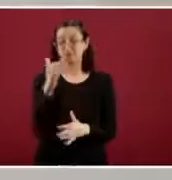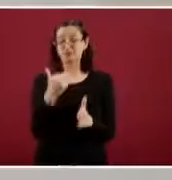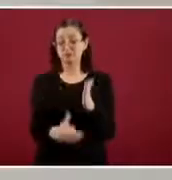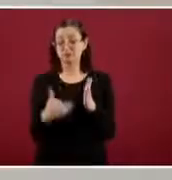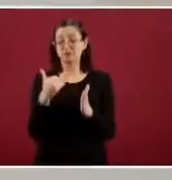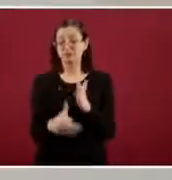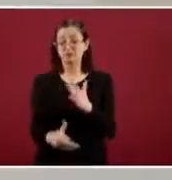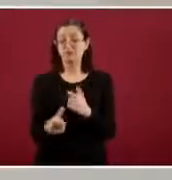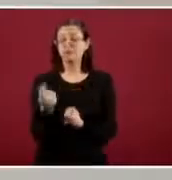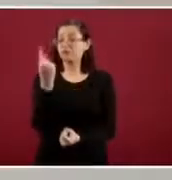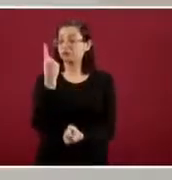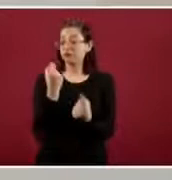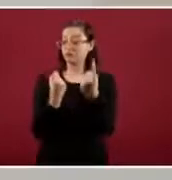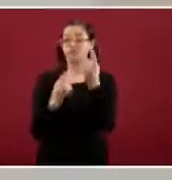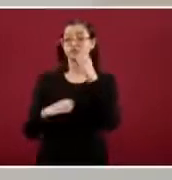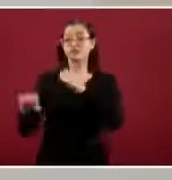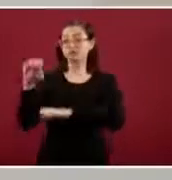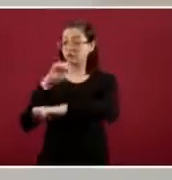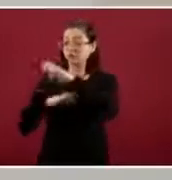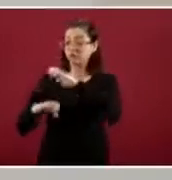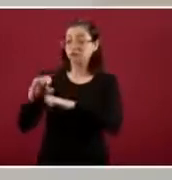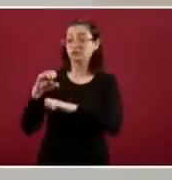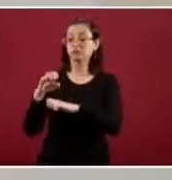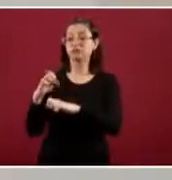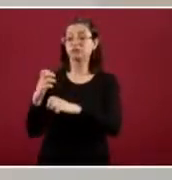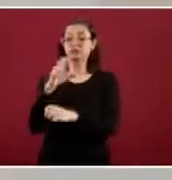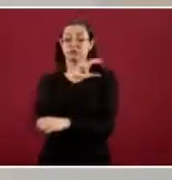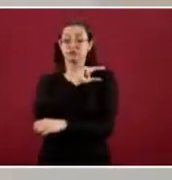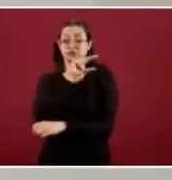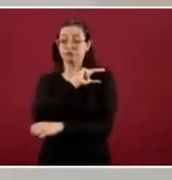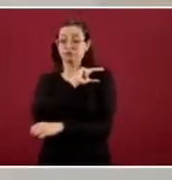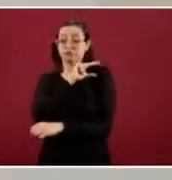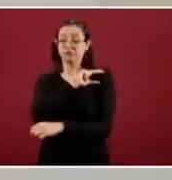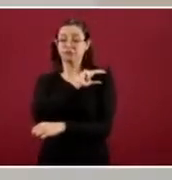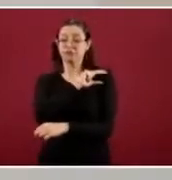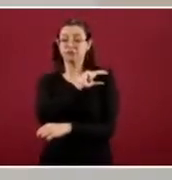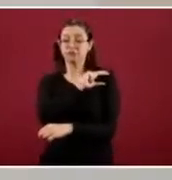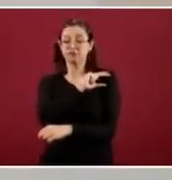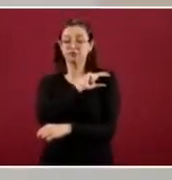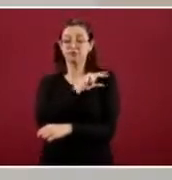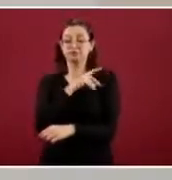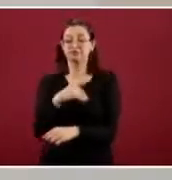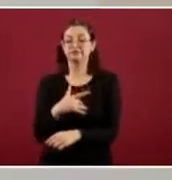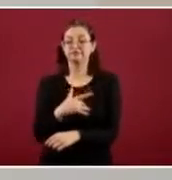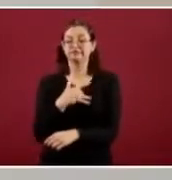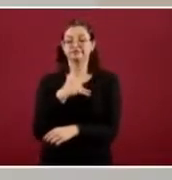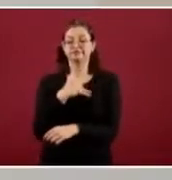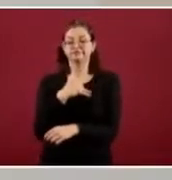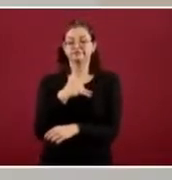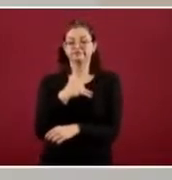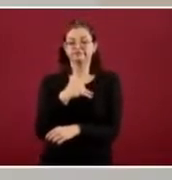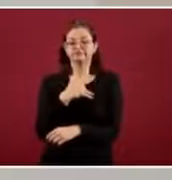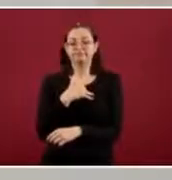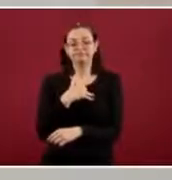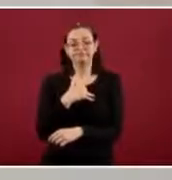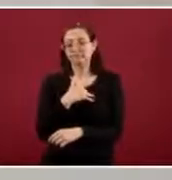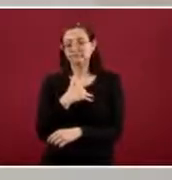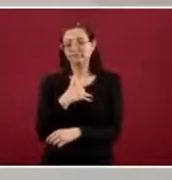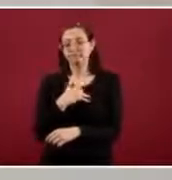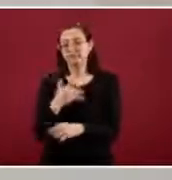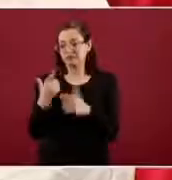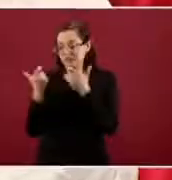todavía hay sectores o subsectores de la rama privada que están más atentos a el tema